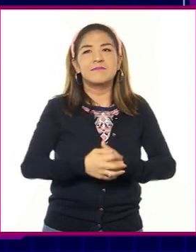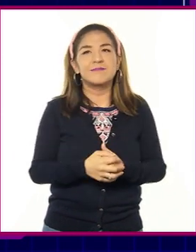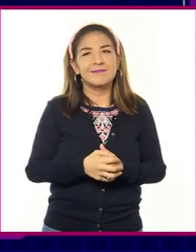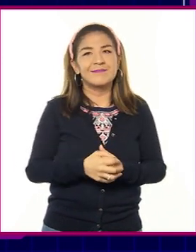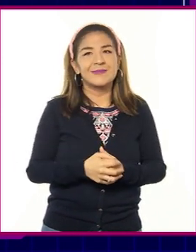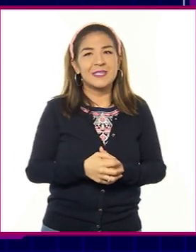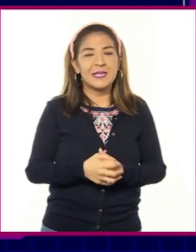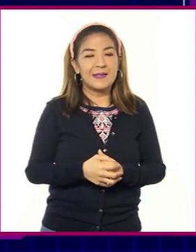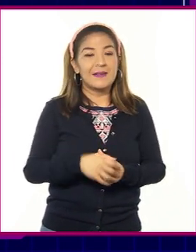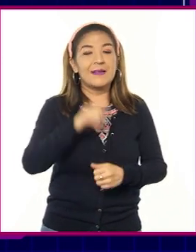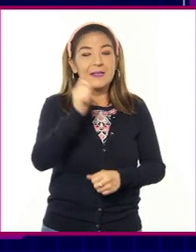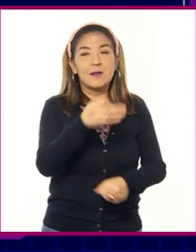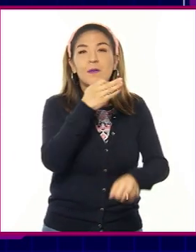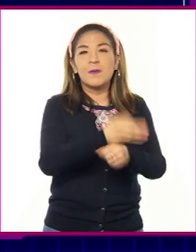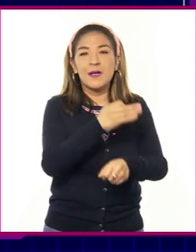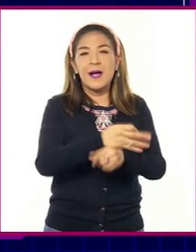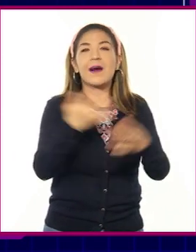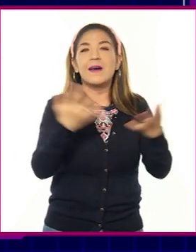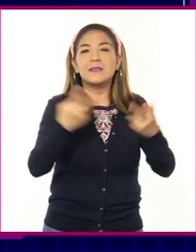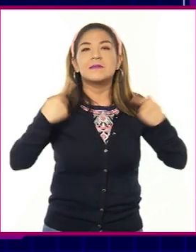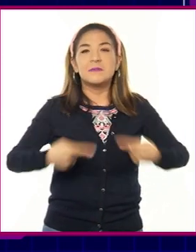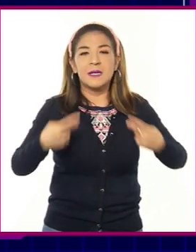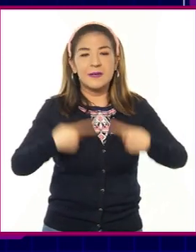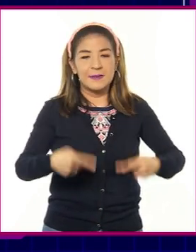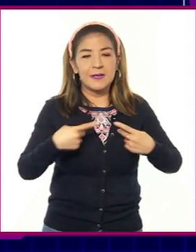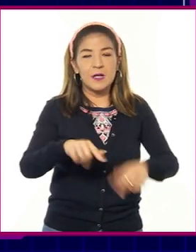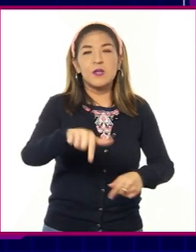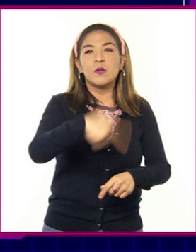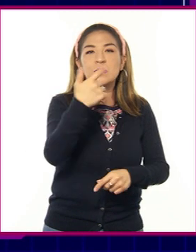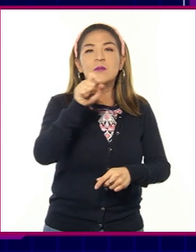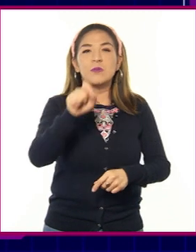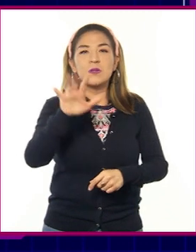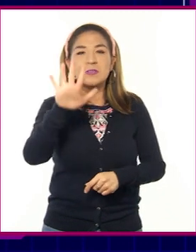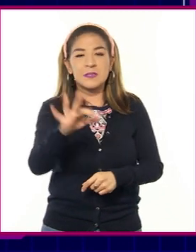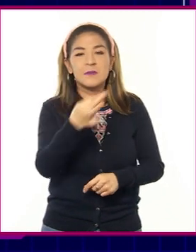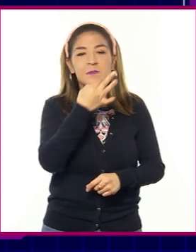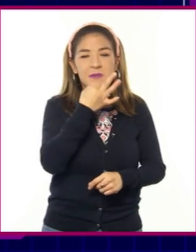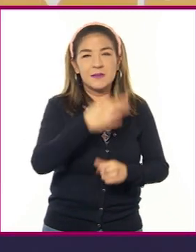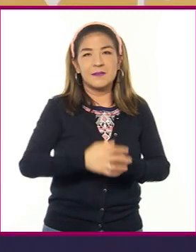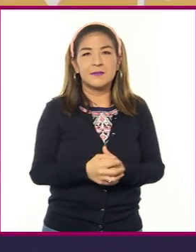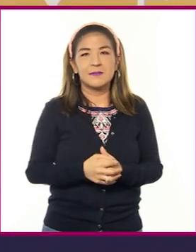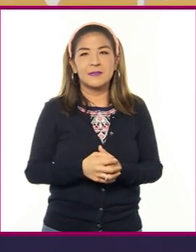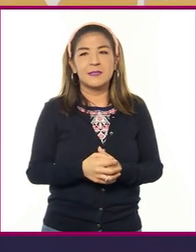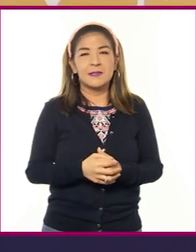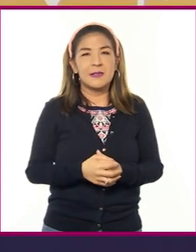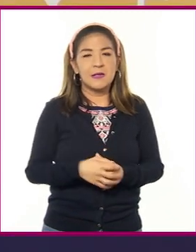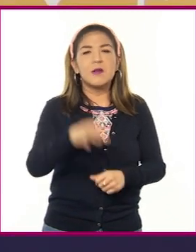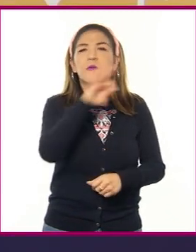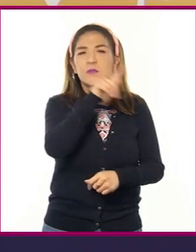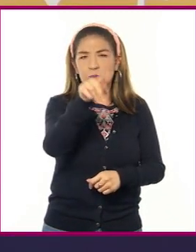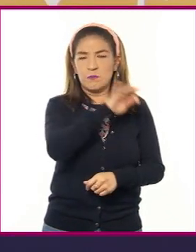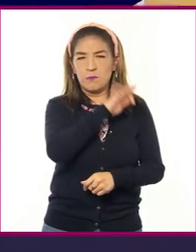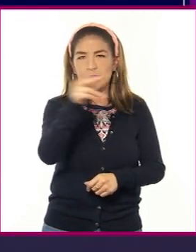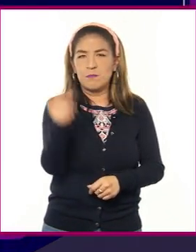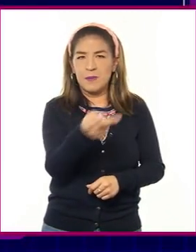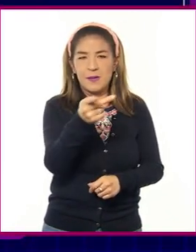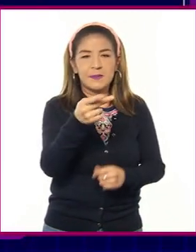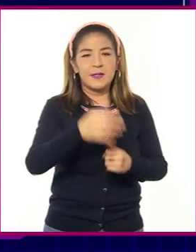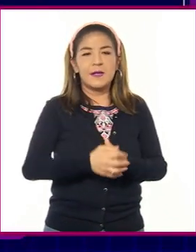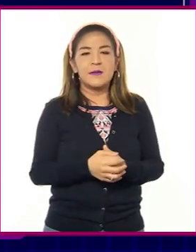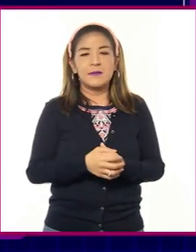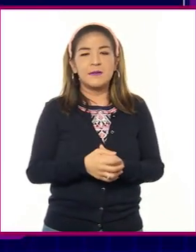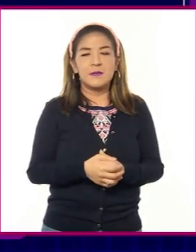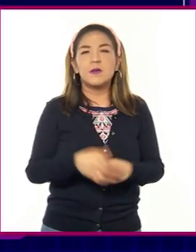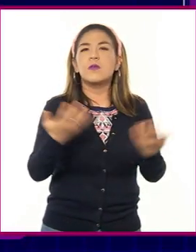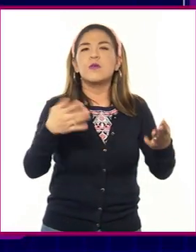12 mecánicos realizarían ese trabajo en 12.5 minutos. Se pueden preguntar, ¿qué